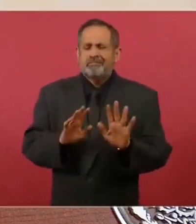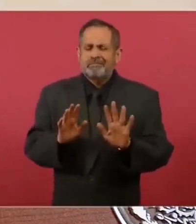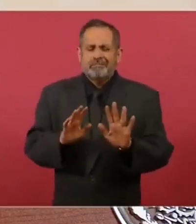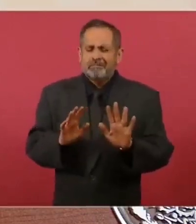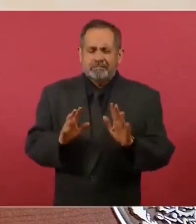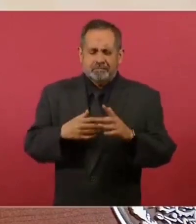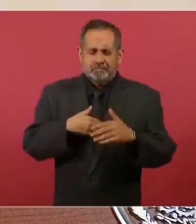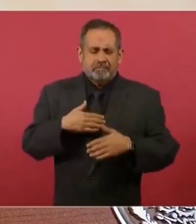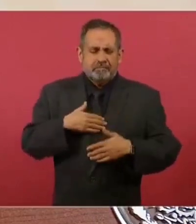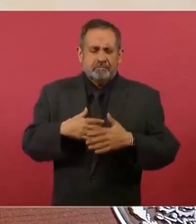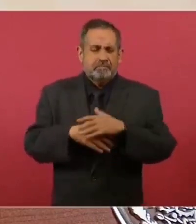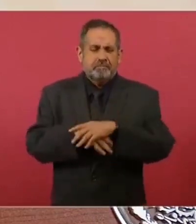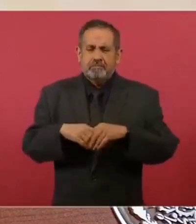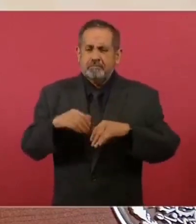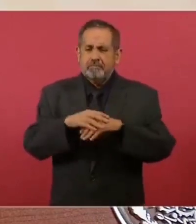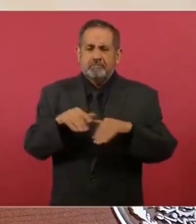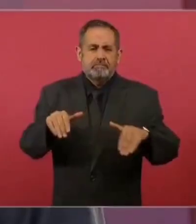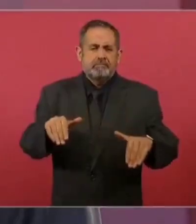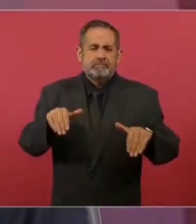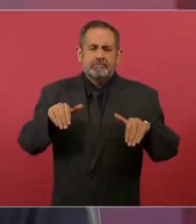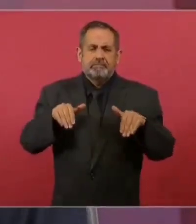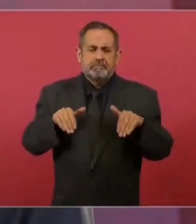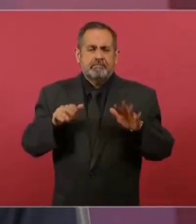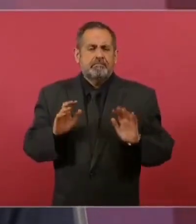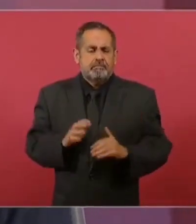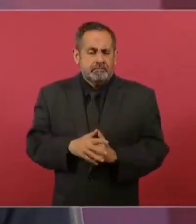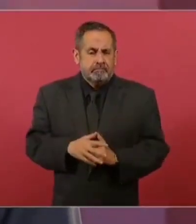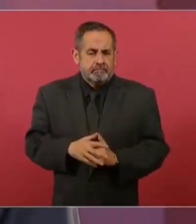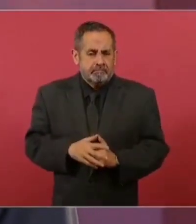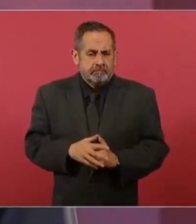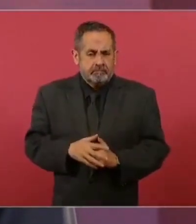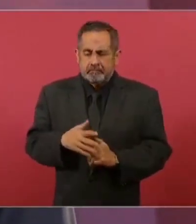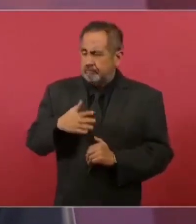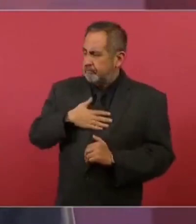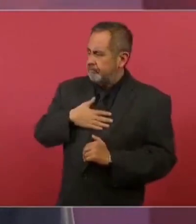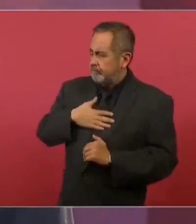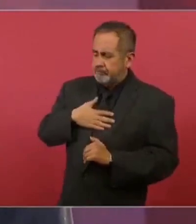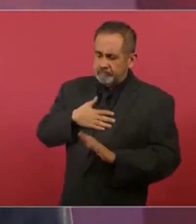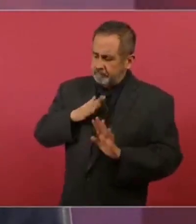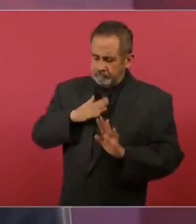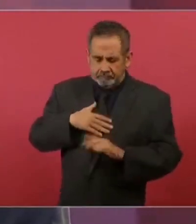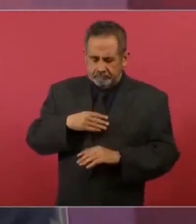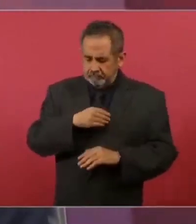el equilibrio, estoy obligado a eso,